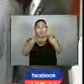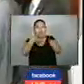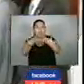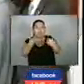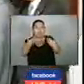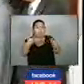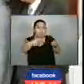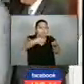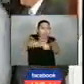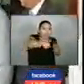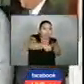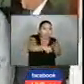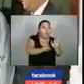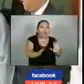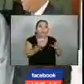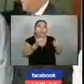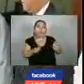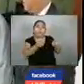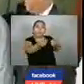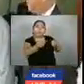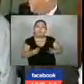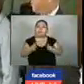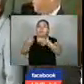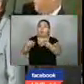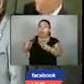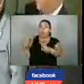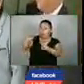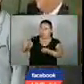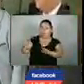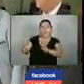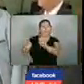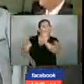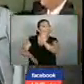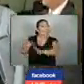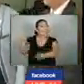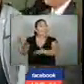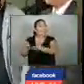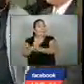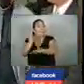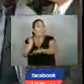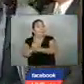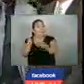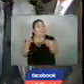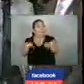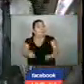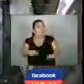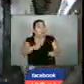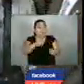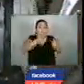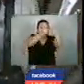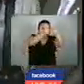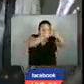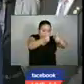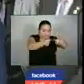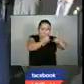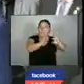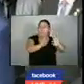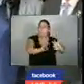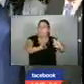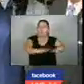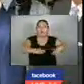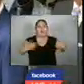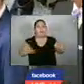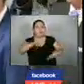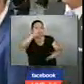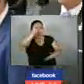las alcaldías las herramientas jurídicas para aumentar la recaudación tributaria que les permita disponer de más dinero para la ejecución